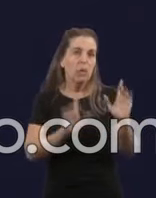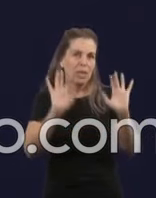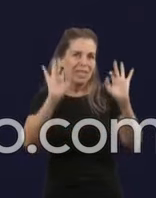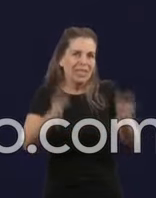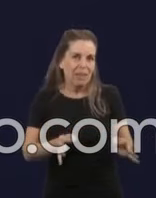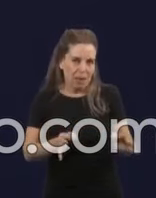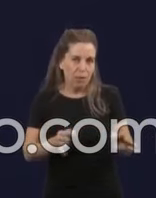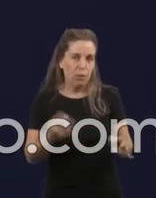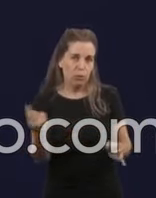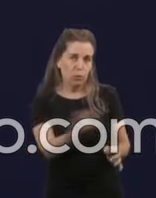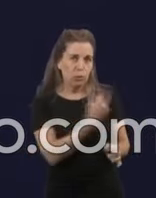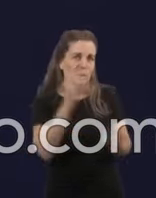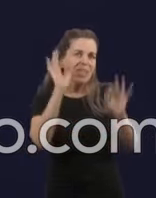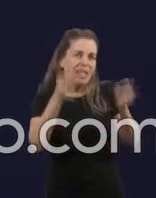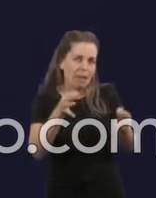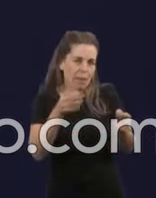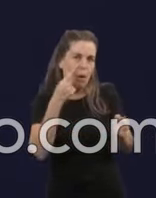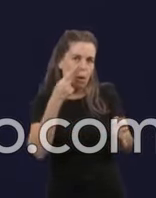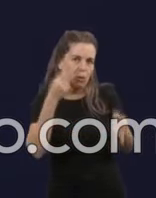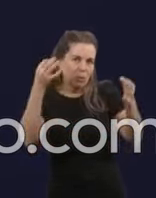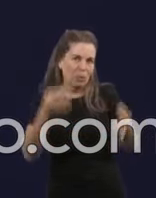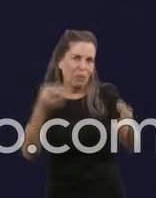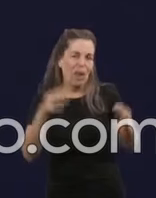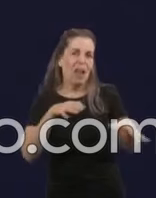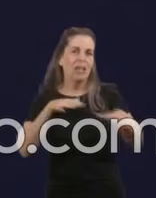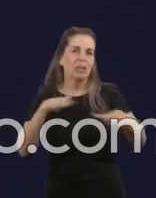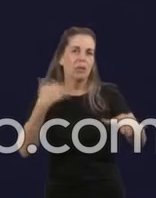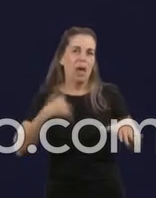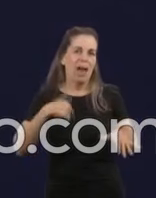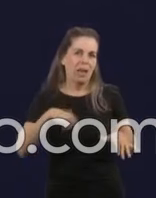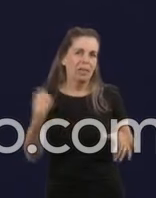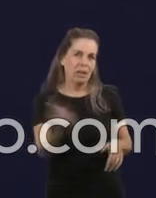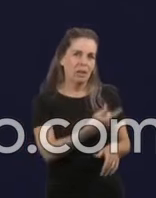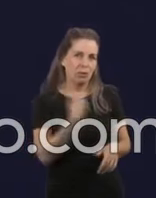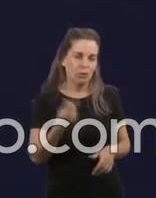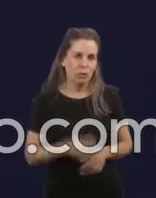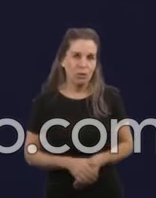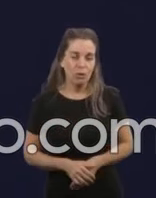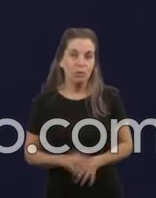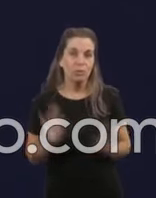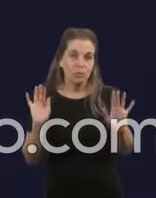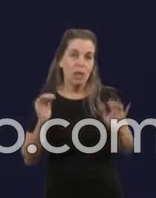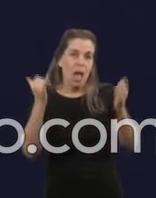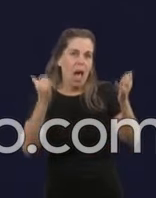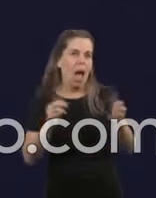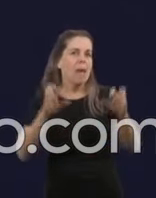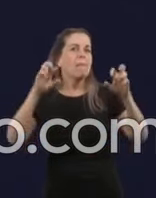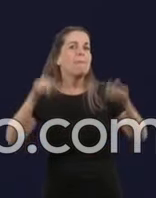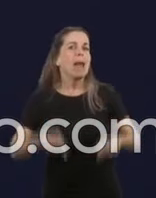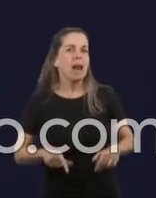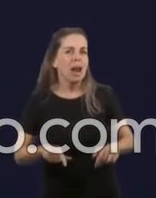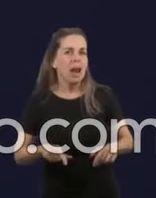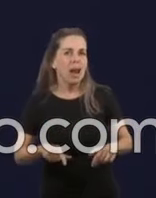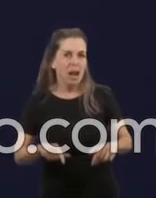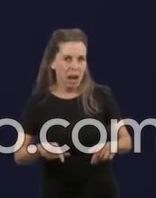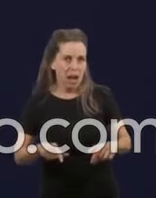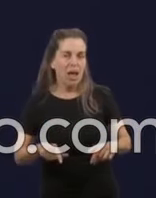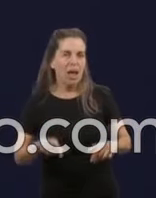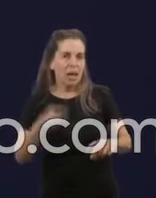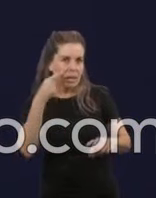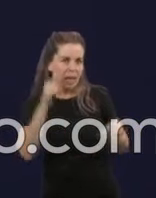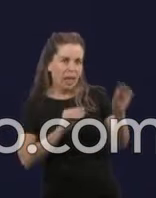conscientes de lo que ocurre en Argentina efectivamente somos nosotros eh Y tenemos un plan que está